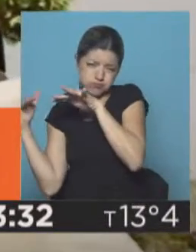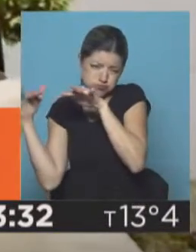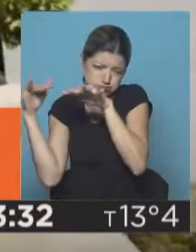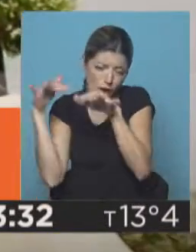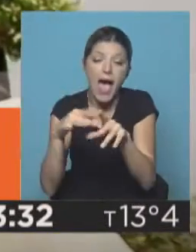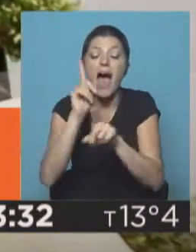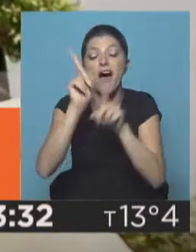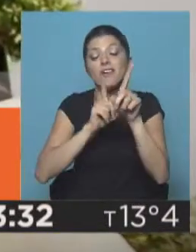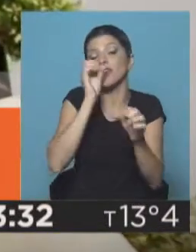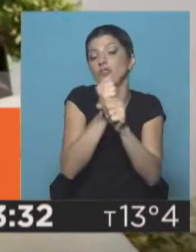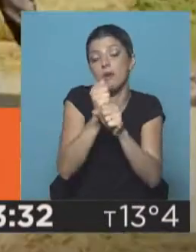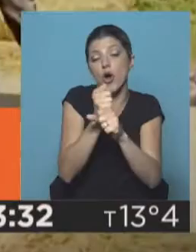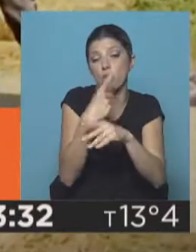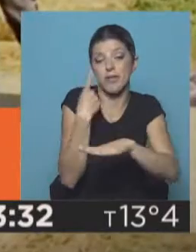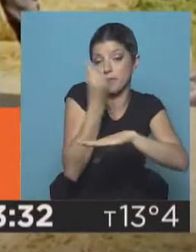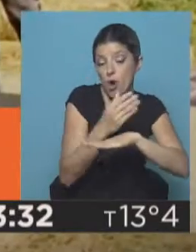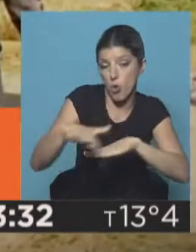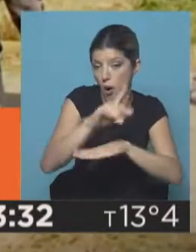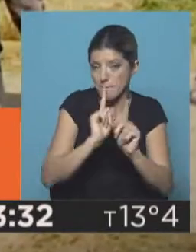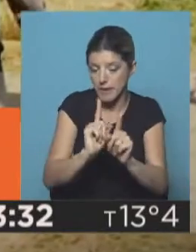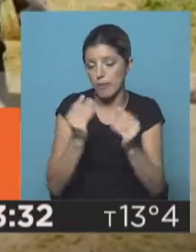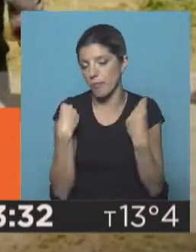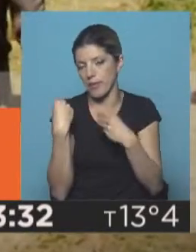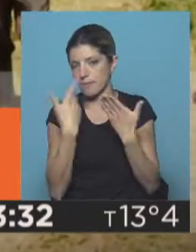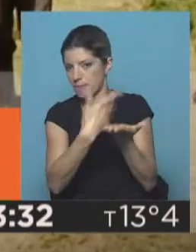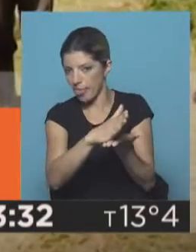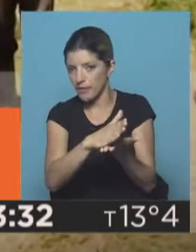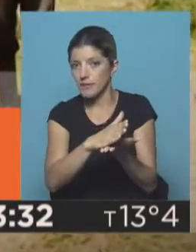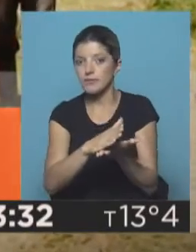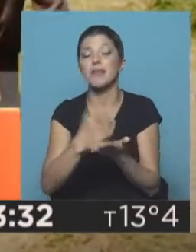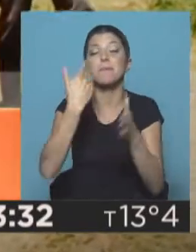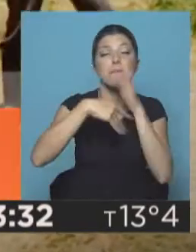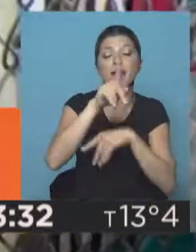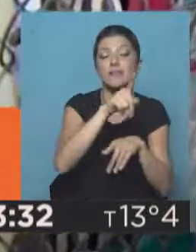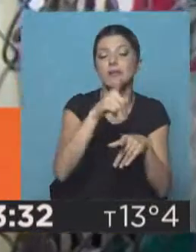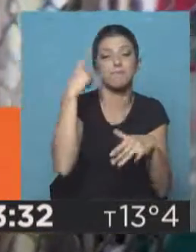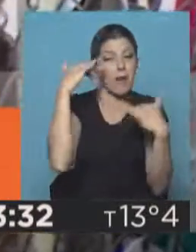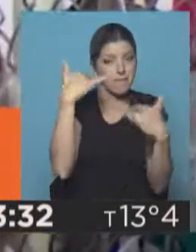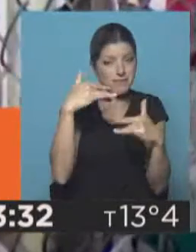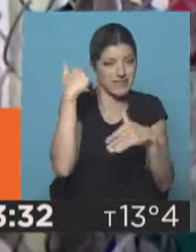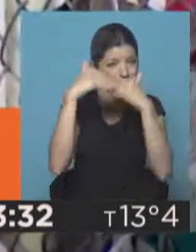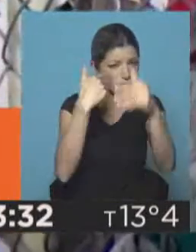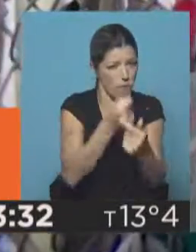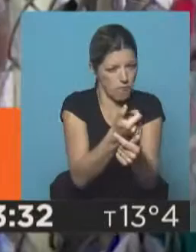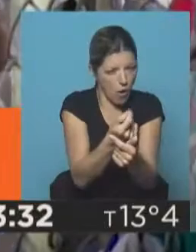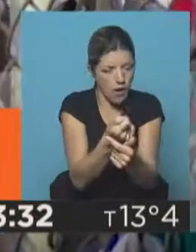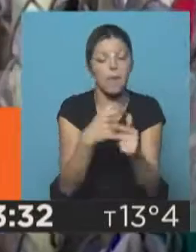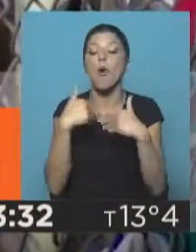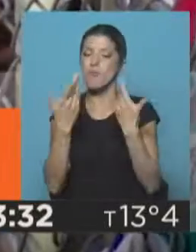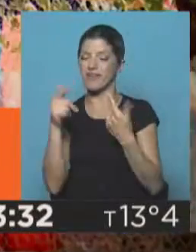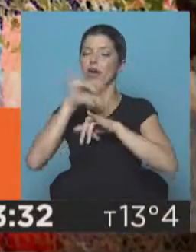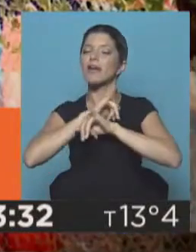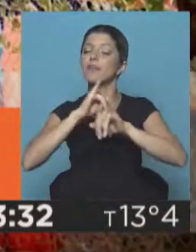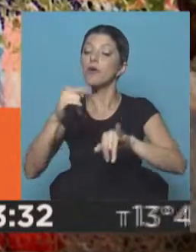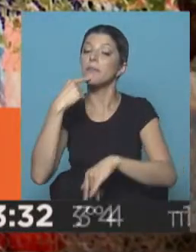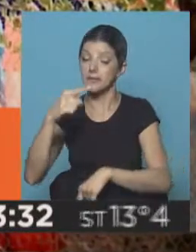los trabajadores del país de acogida, sobre todo a los pocos calificados. Por eso, el informe insiste en que las políticas